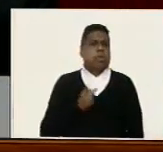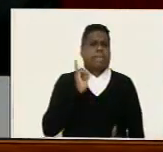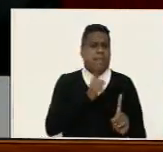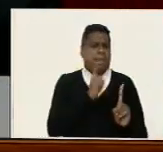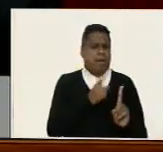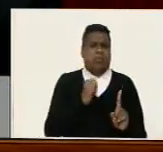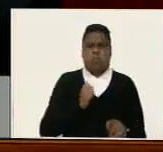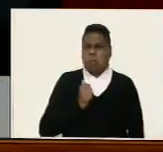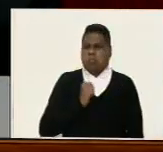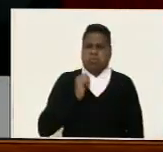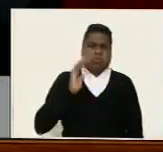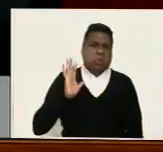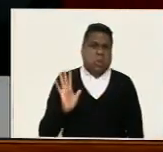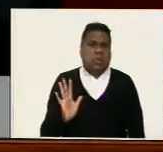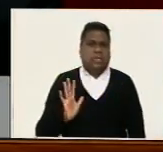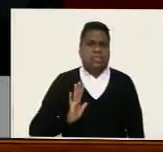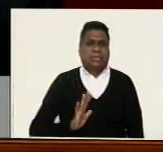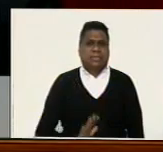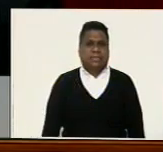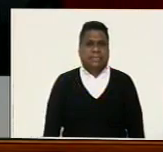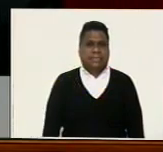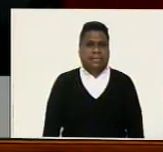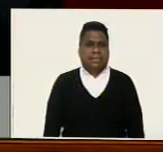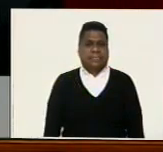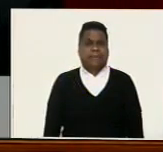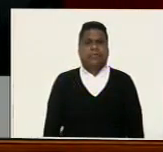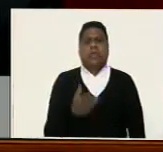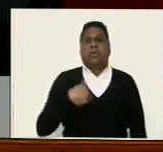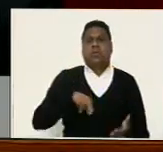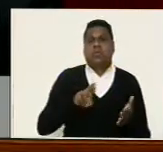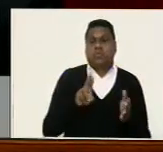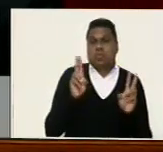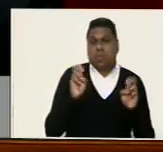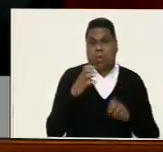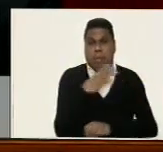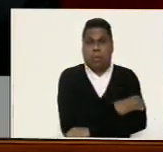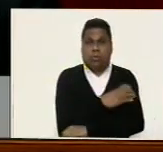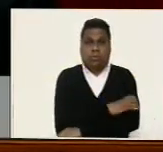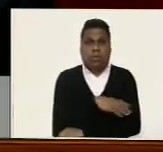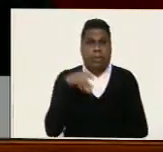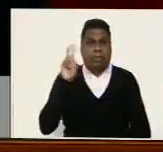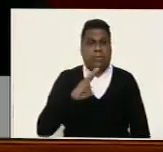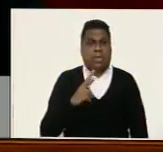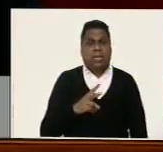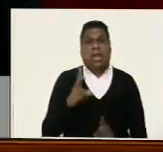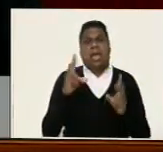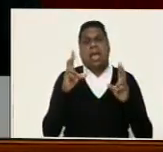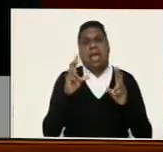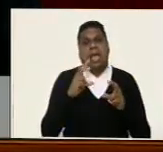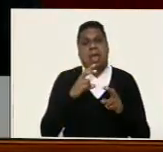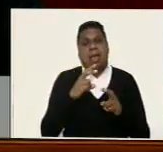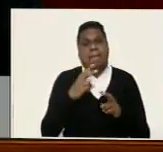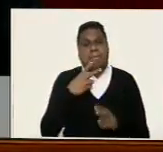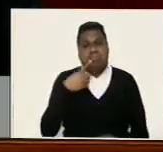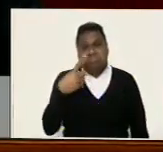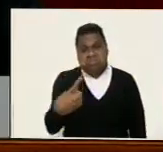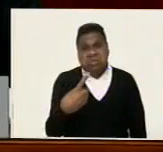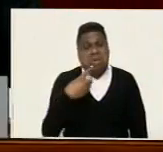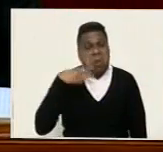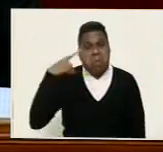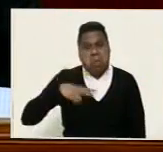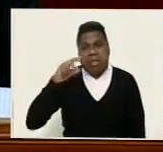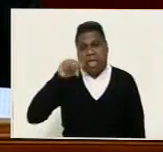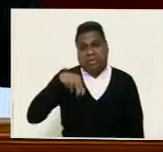quieran. Tendría que surgir una nueva oposición en Venezuela que le hable con la verdad al país para que pueda gobernar este